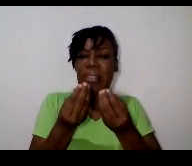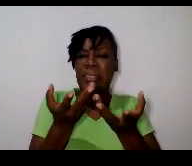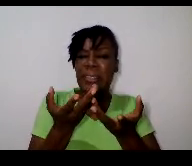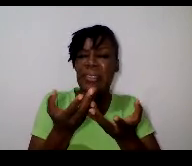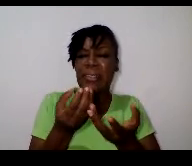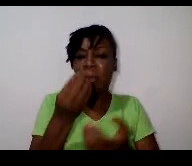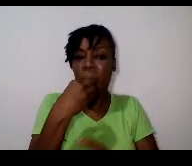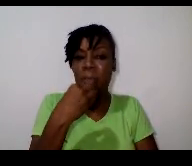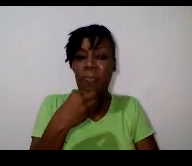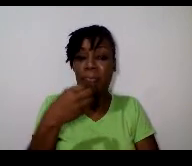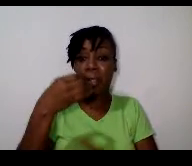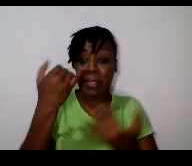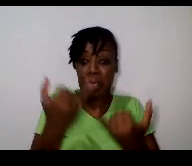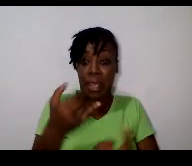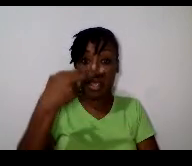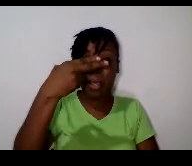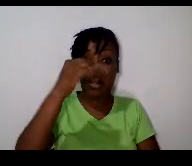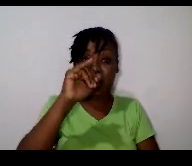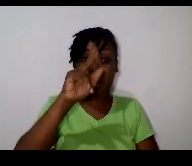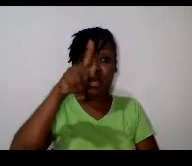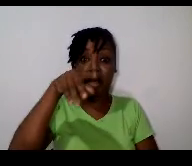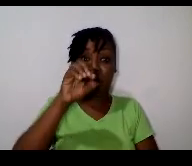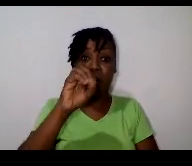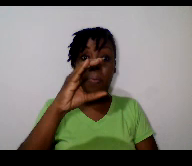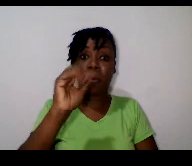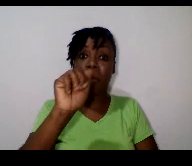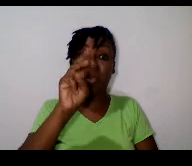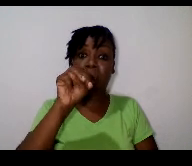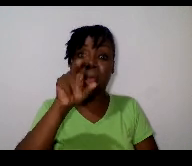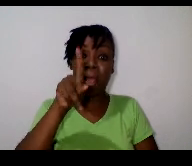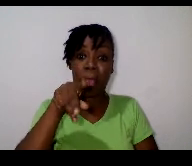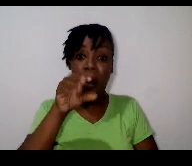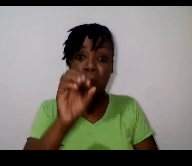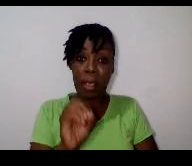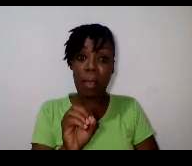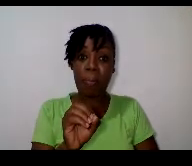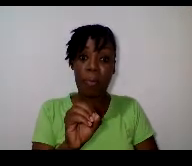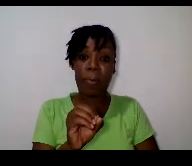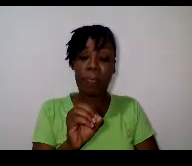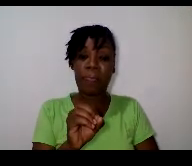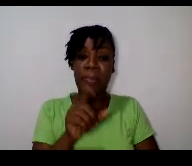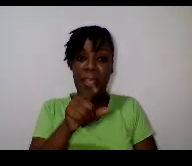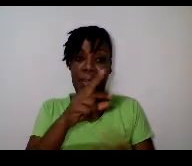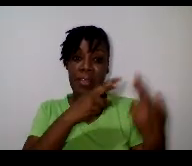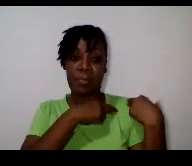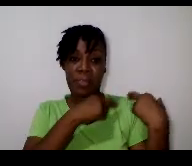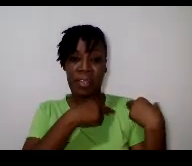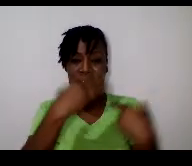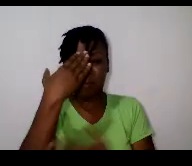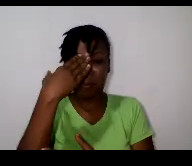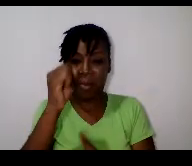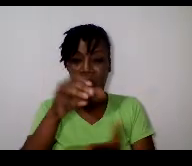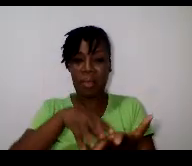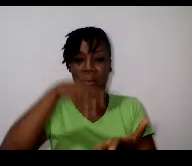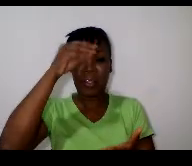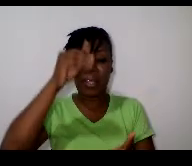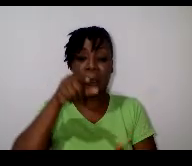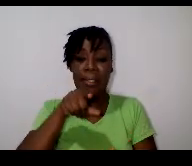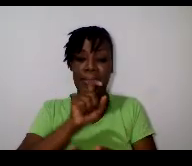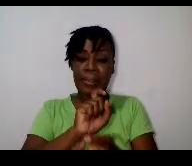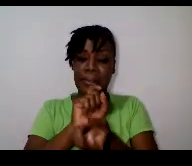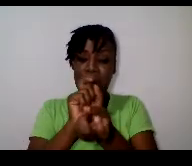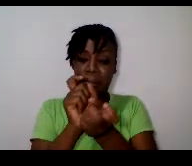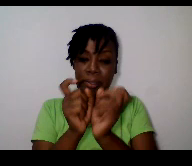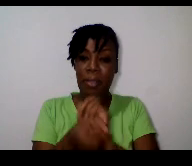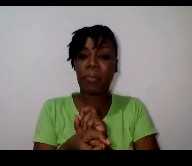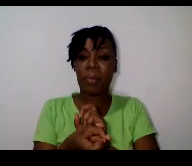ya el hipocampo, que es nuevamente lo que les dije, la estructura de la memoria, el aprendizaje, cambia. Y al cambiar hace